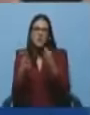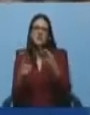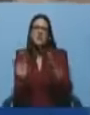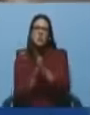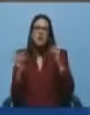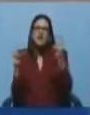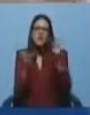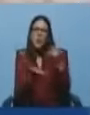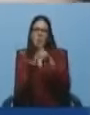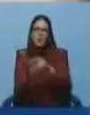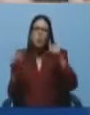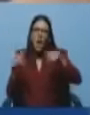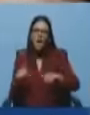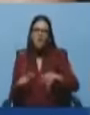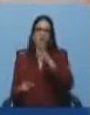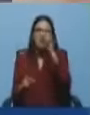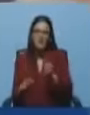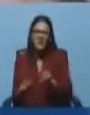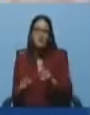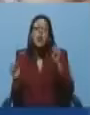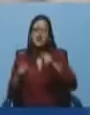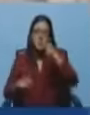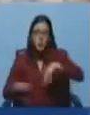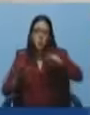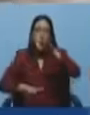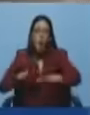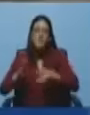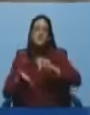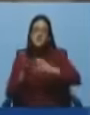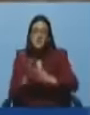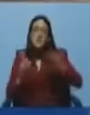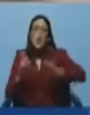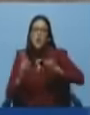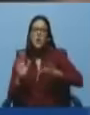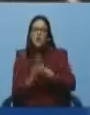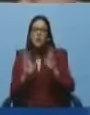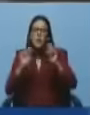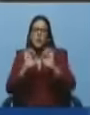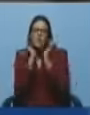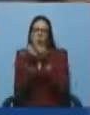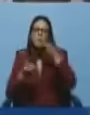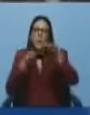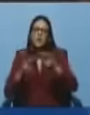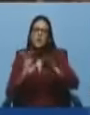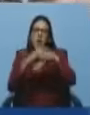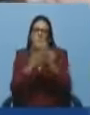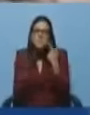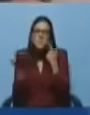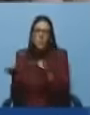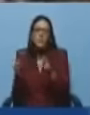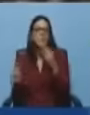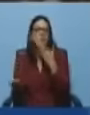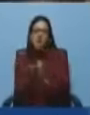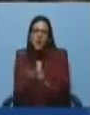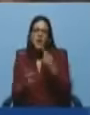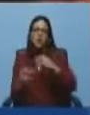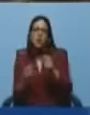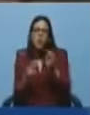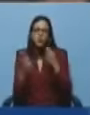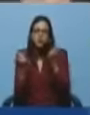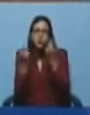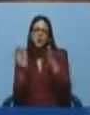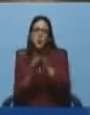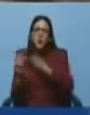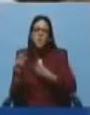su participación acá y de Venezuela? Es un avance muy significativo a la nueva geopolítica mundial. Muchísimas gracias. Han sido las declaraciones